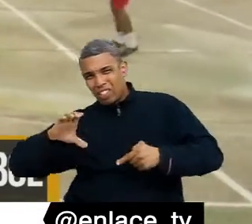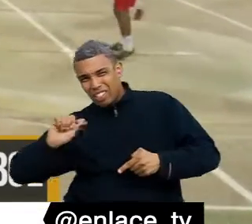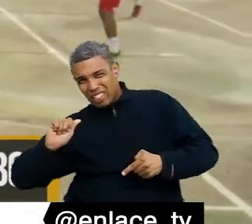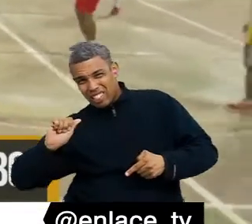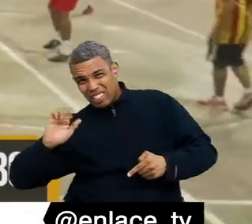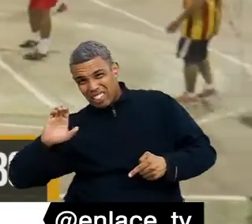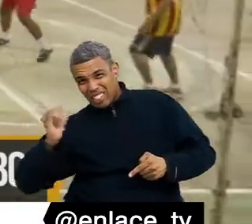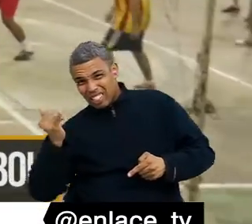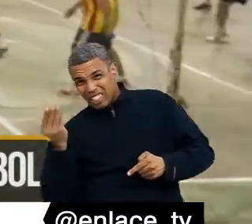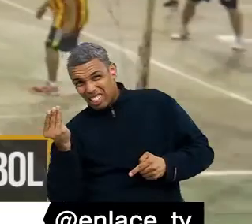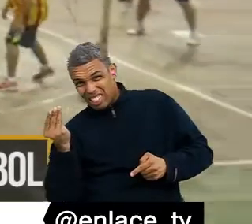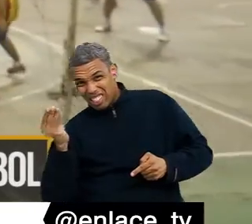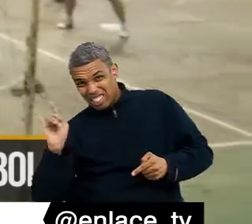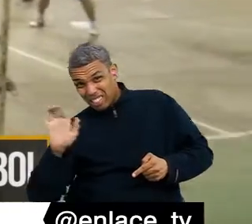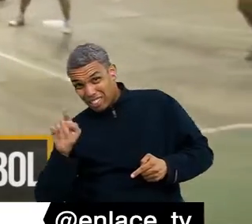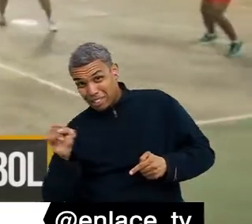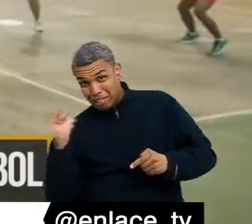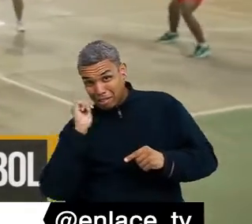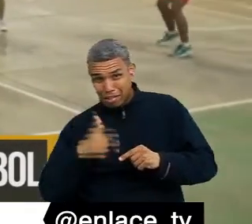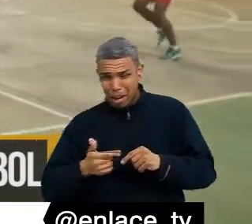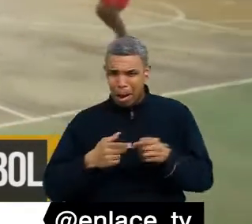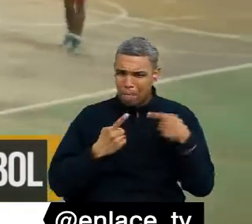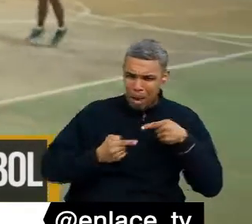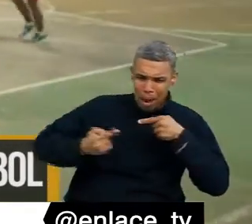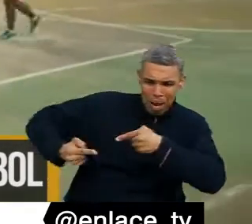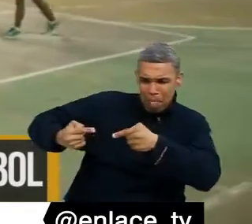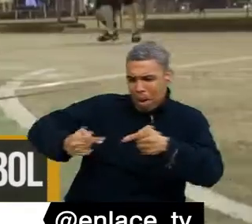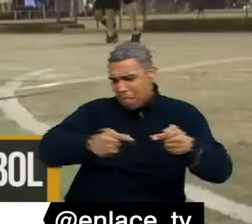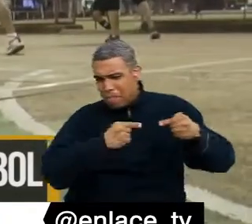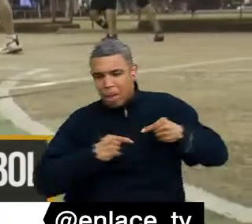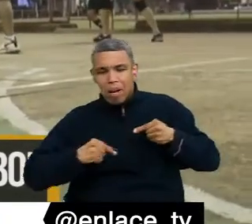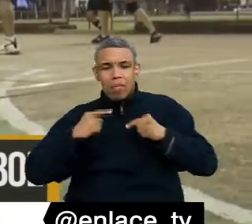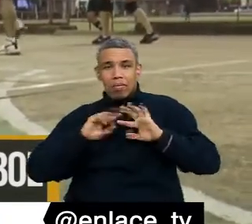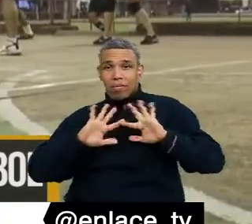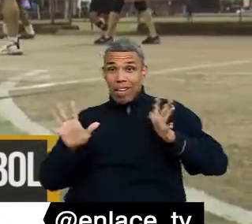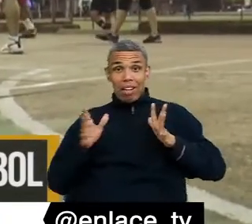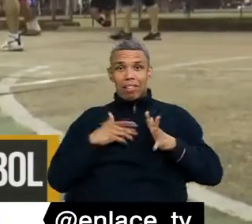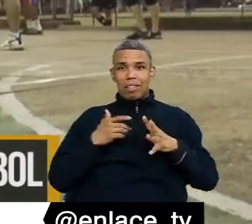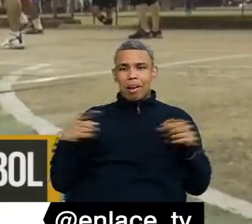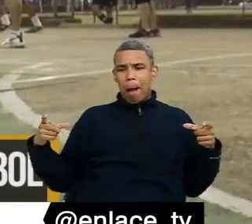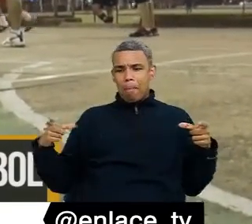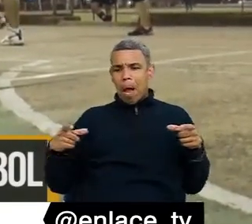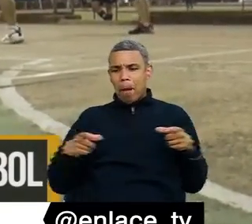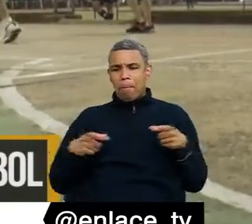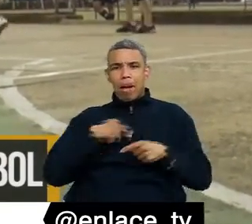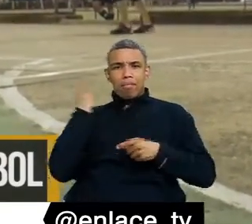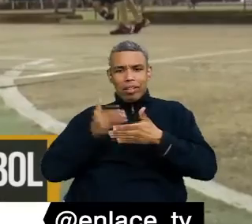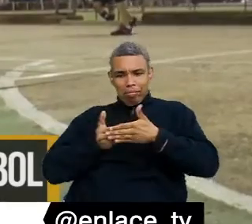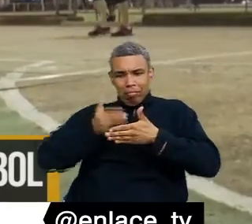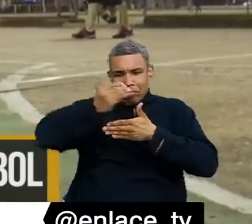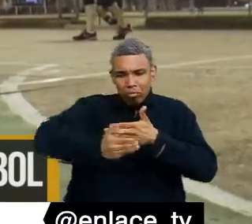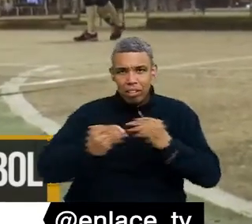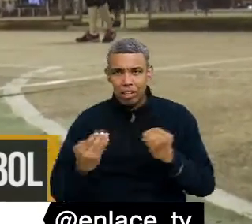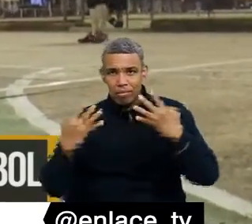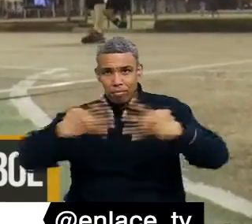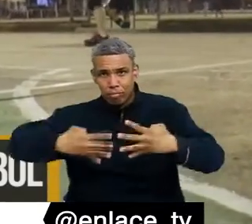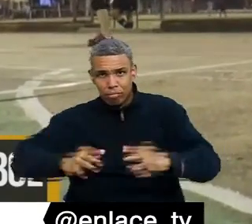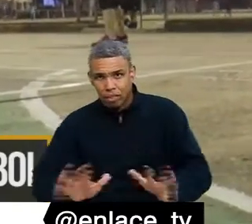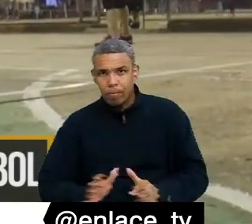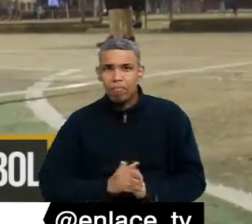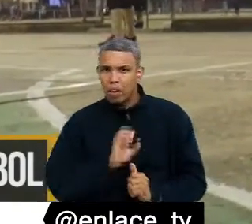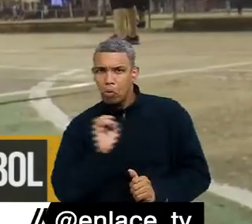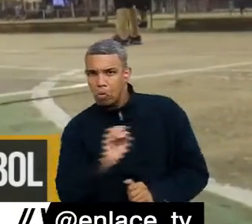ronda de eliminación directa y ya estén listos los equipos para afrontar este fin de semana lo que son cuartos de final, tanto en la rama femenina como en la rama